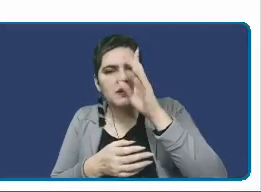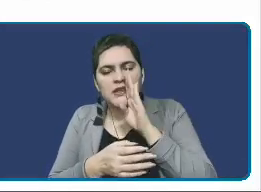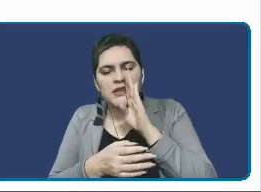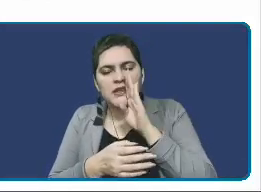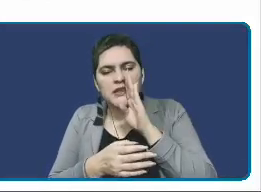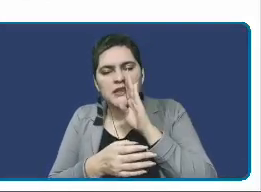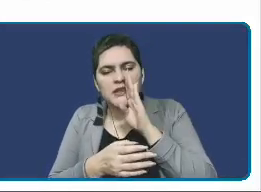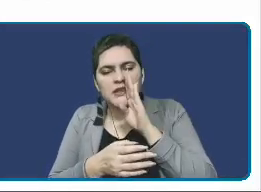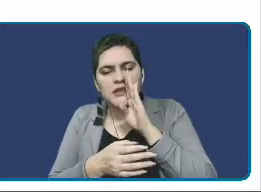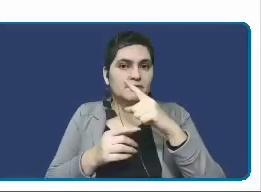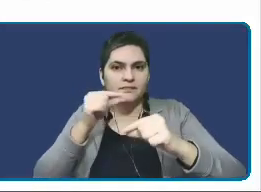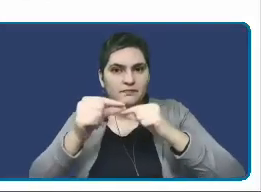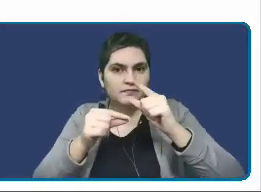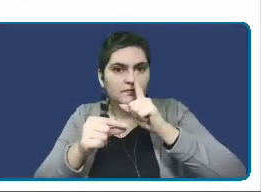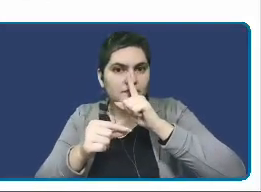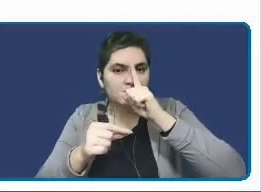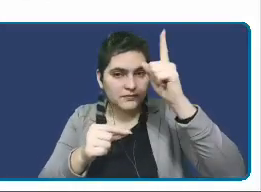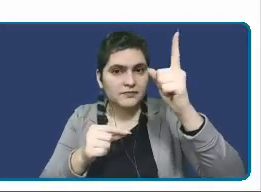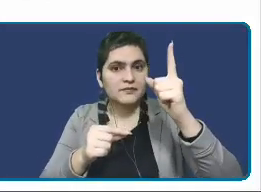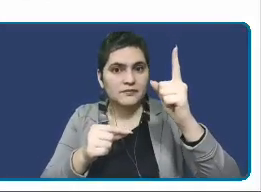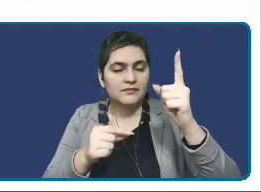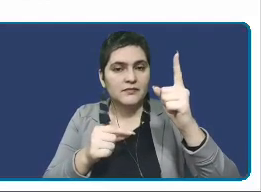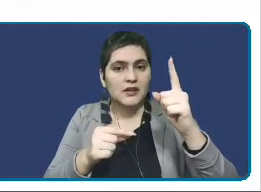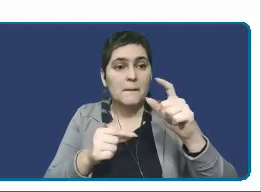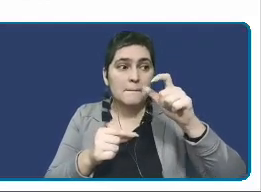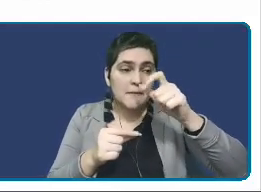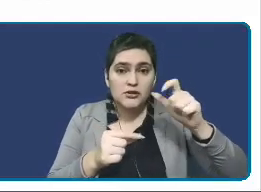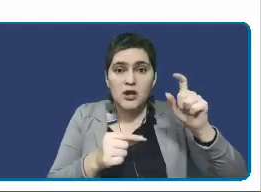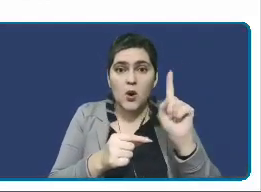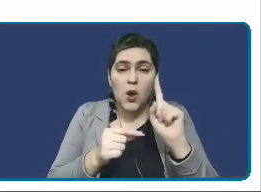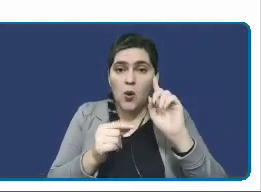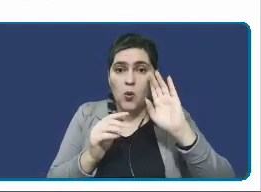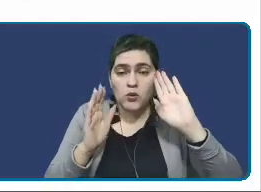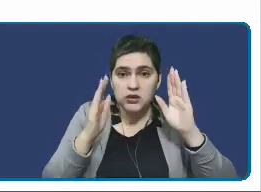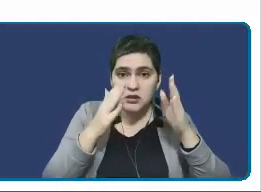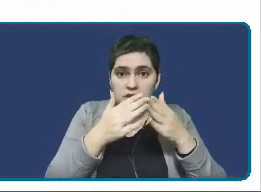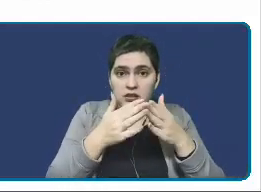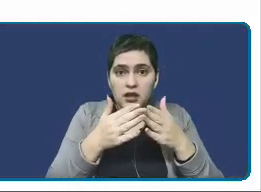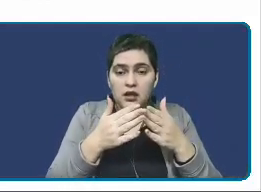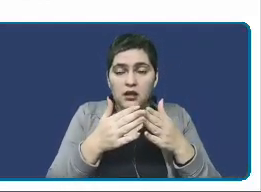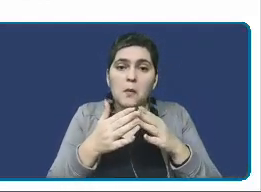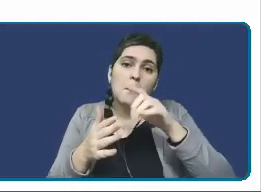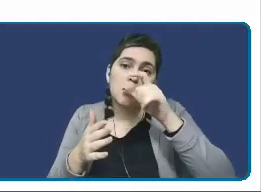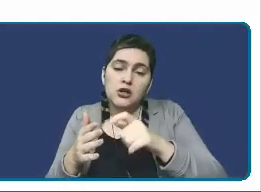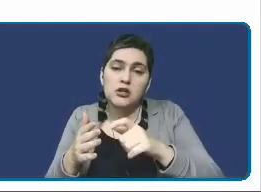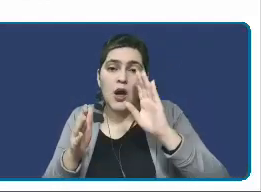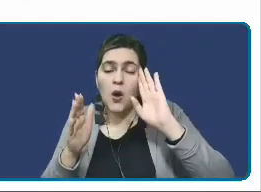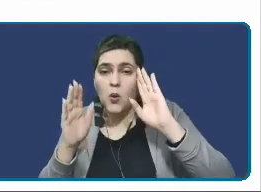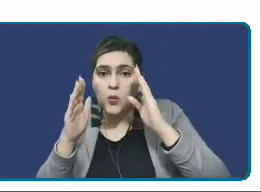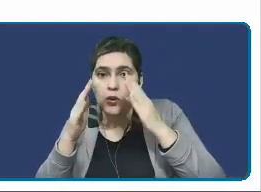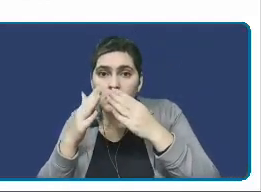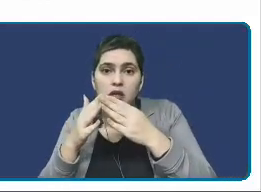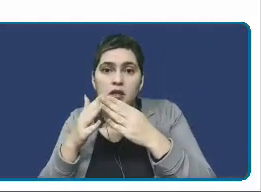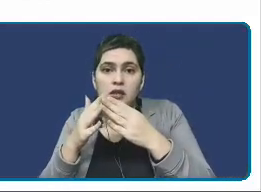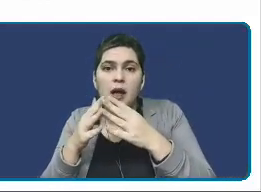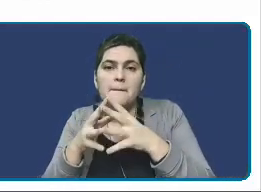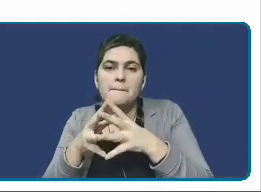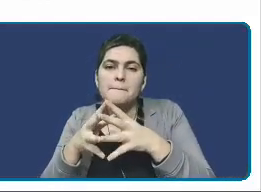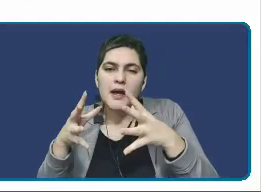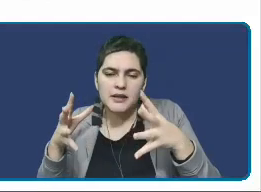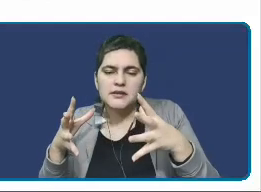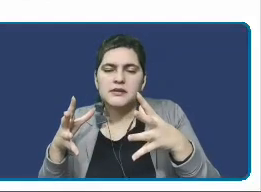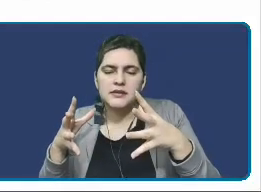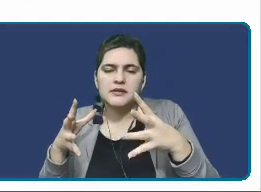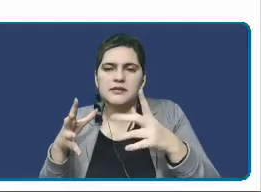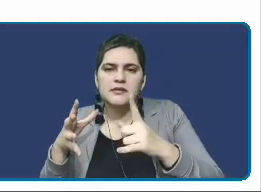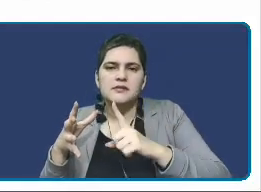en población no autista es así, y en población autista se concentra un poquito más todo lo que son las rutinas del baño y